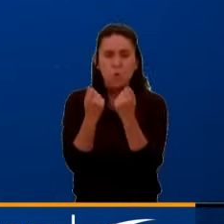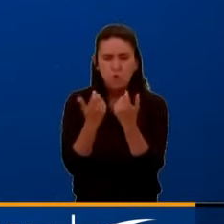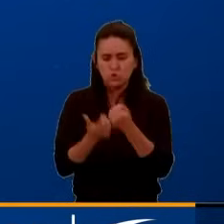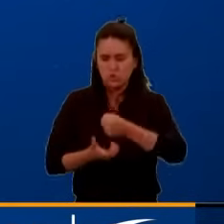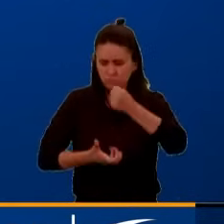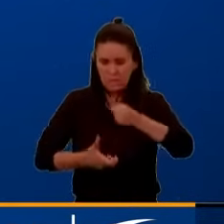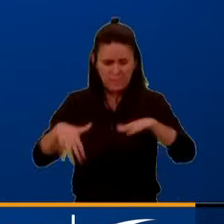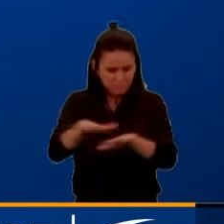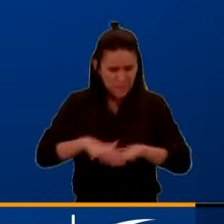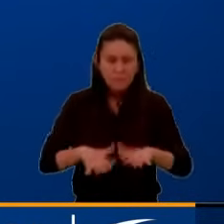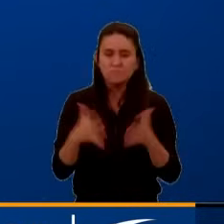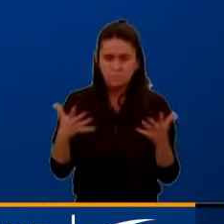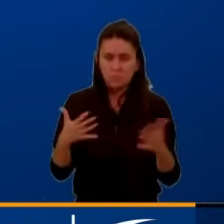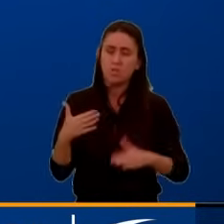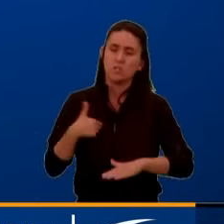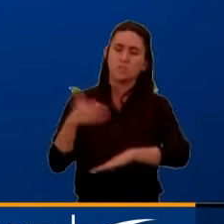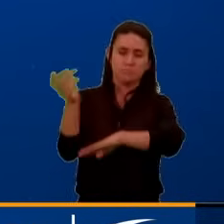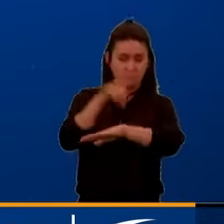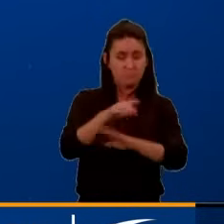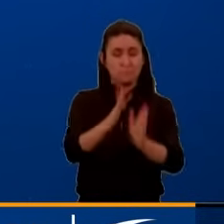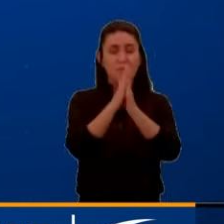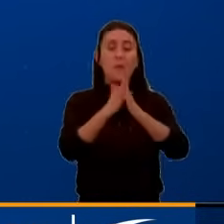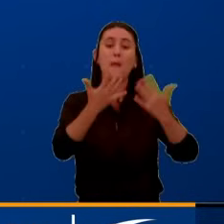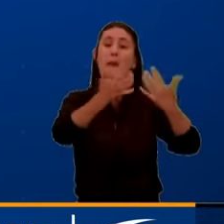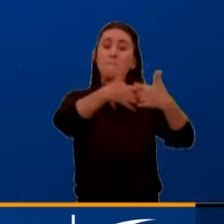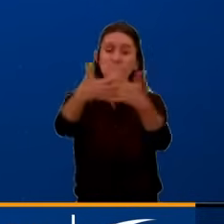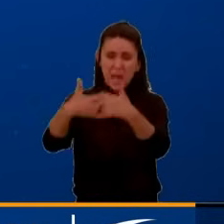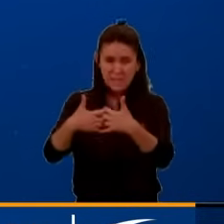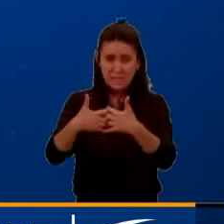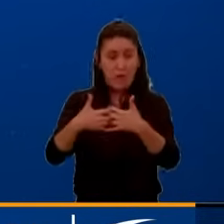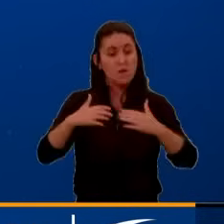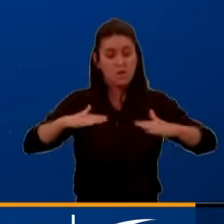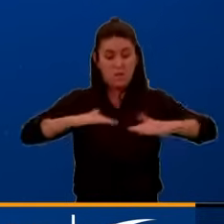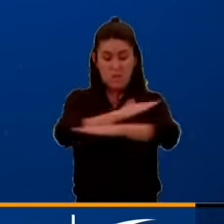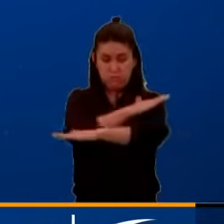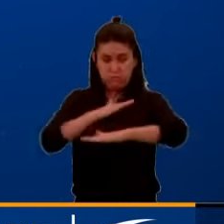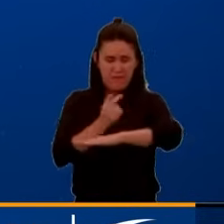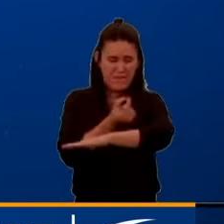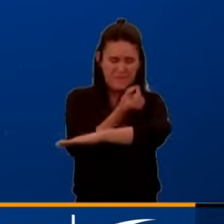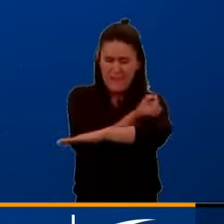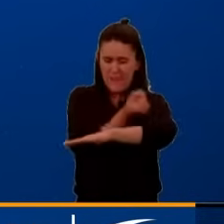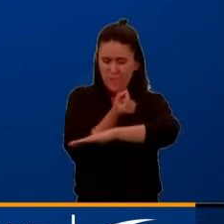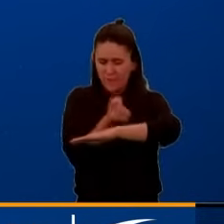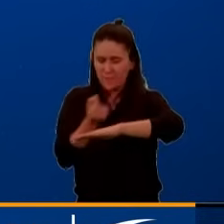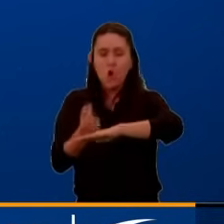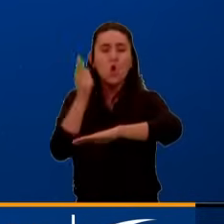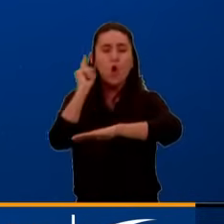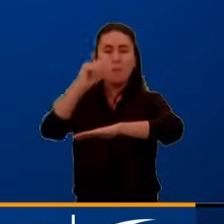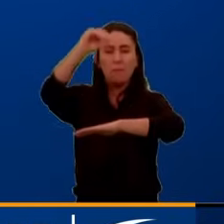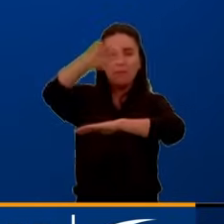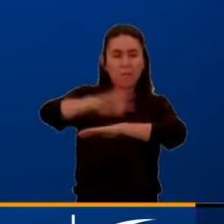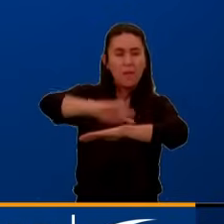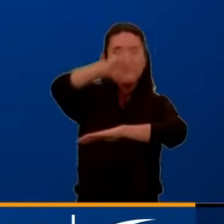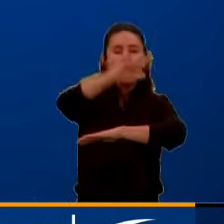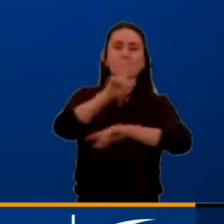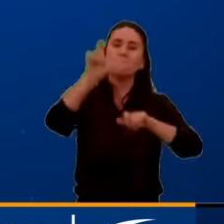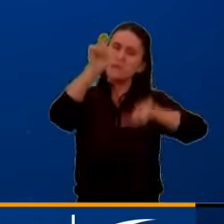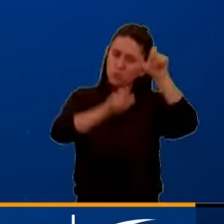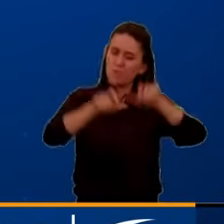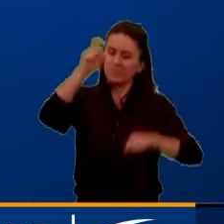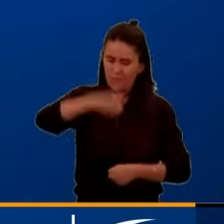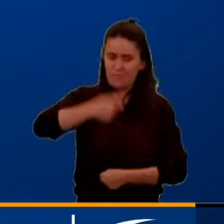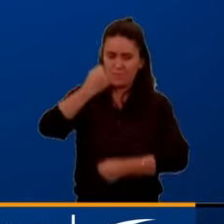Y le solicito a la empresa Sudinco que en estos puntos críticos, por la temporada de lluvias, dejemos personal